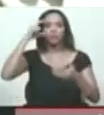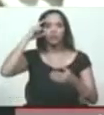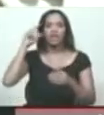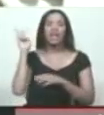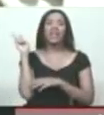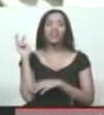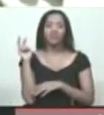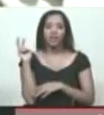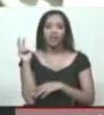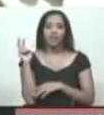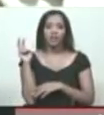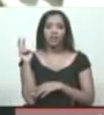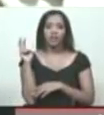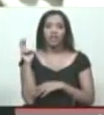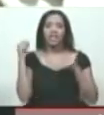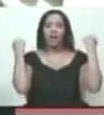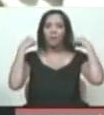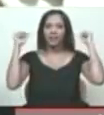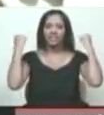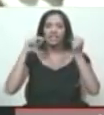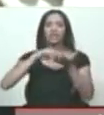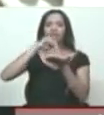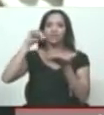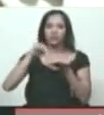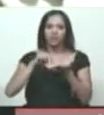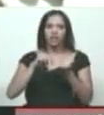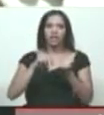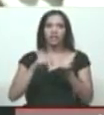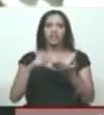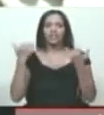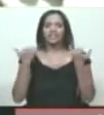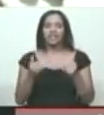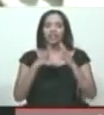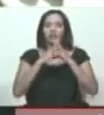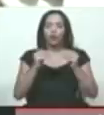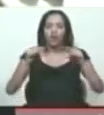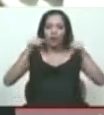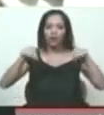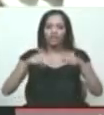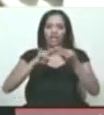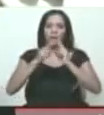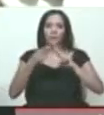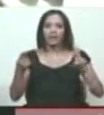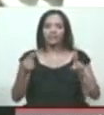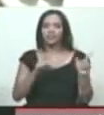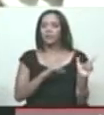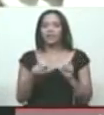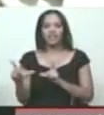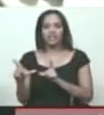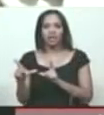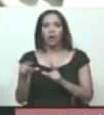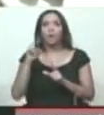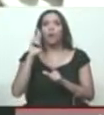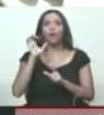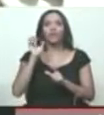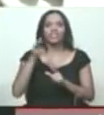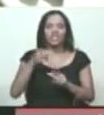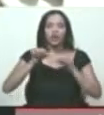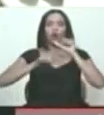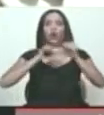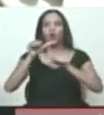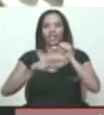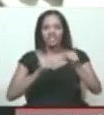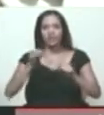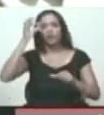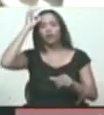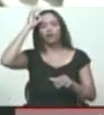ensayo nacional. Ya todas las cuadrillas de paz están conformadas por VC, colectivos,